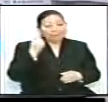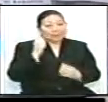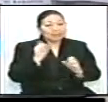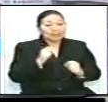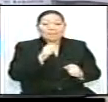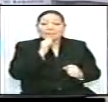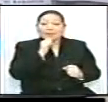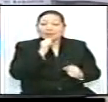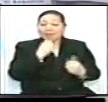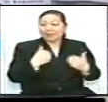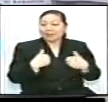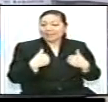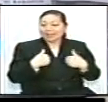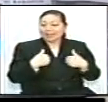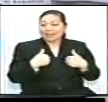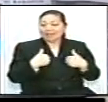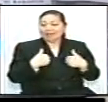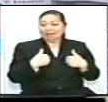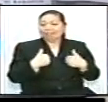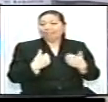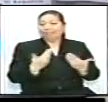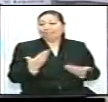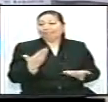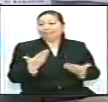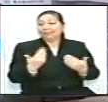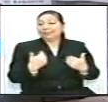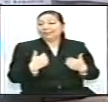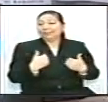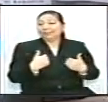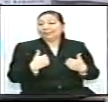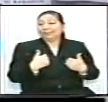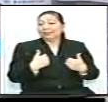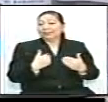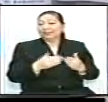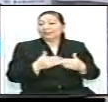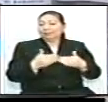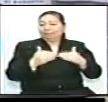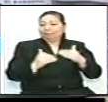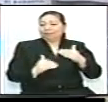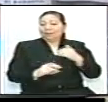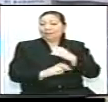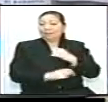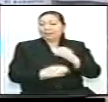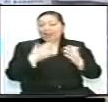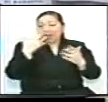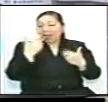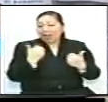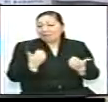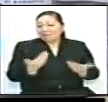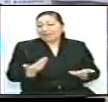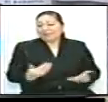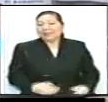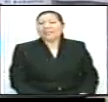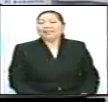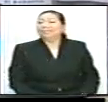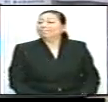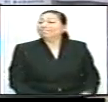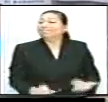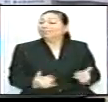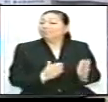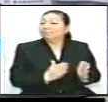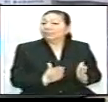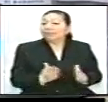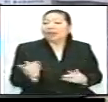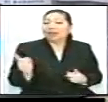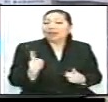sector privado es el que está, ya tendríamos que descender a nivel de países africanos, de tal manera puede